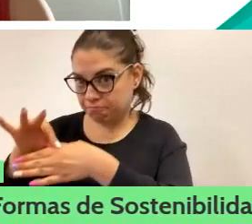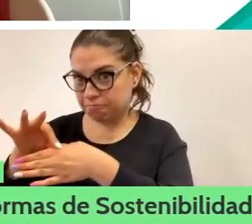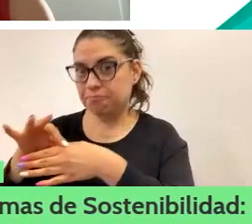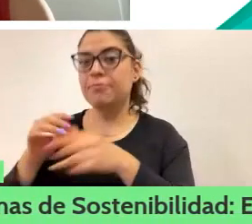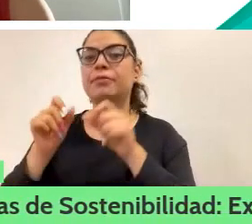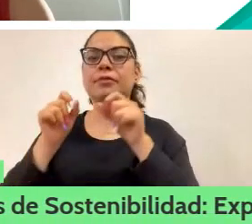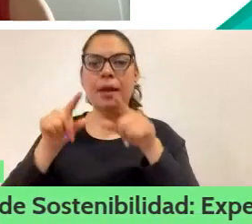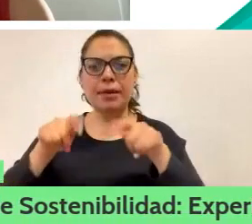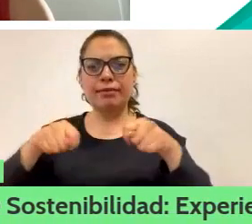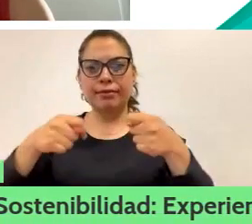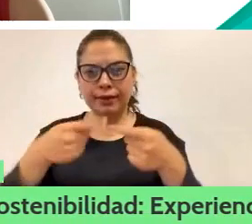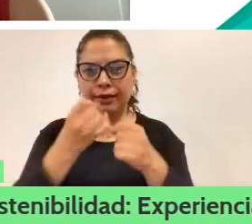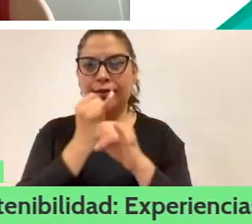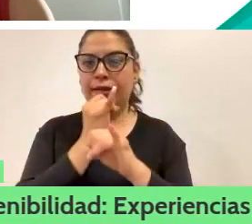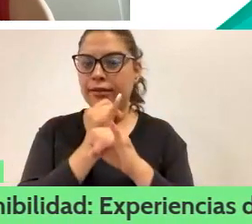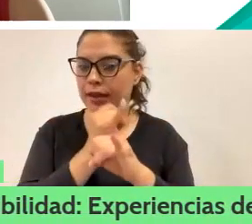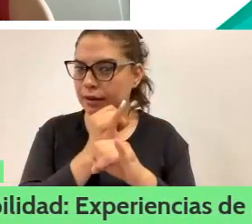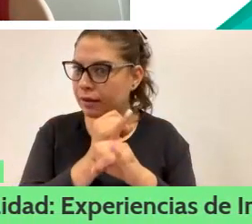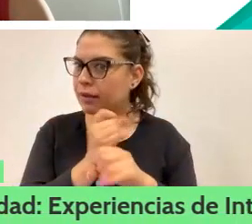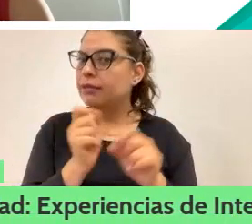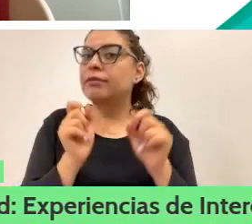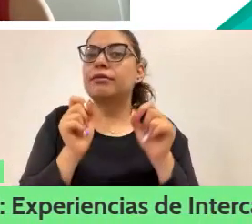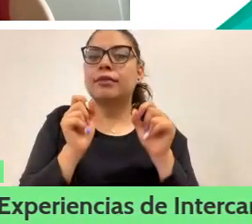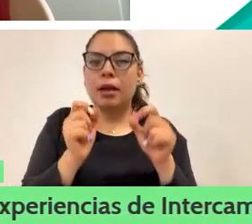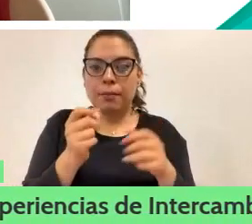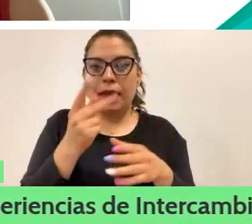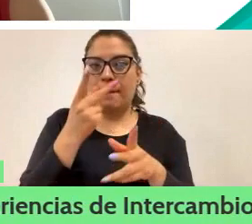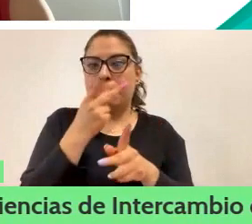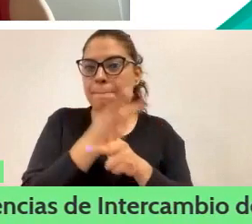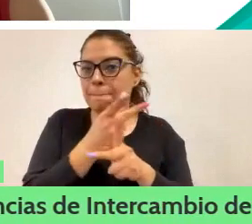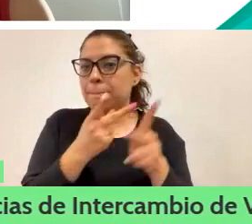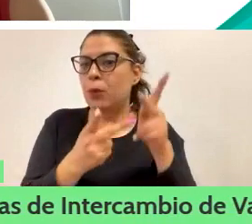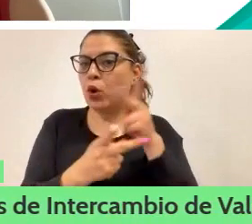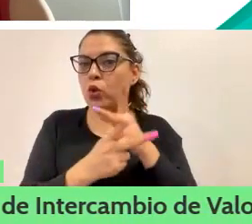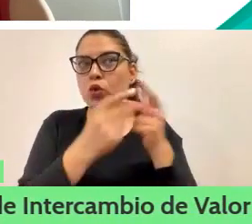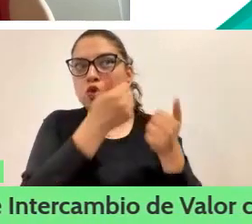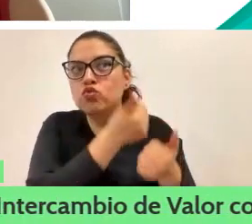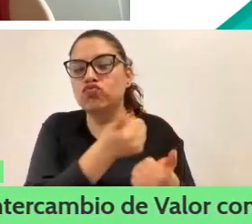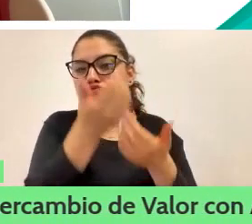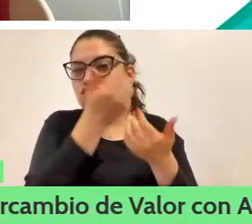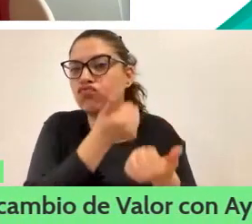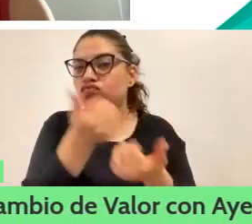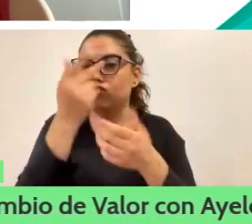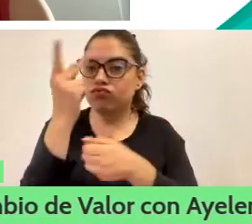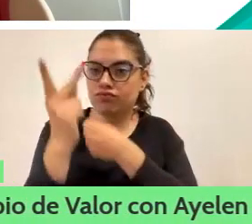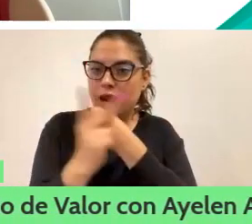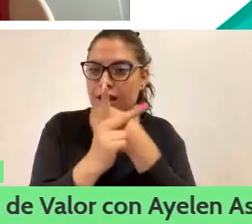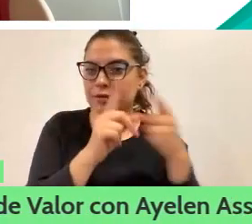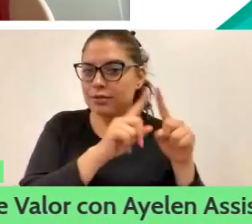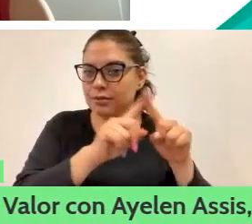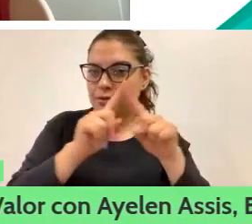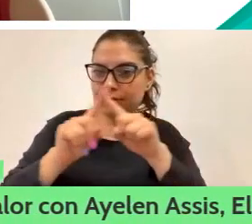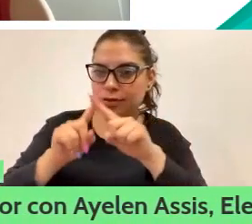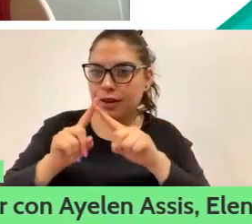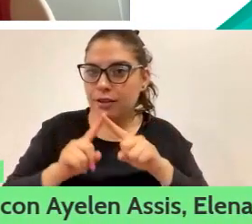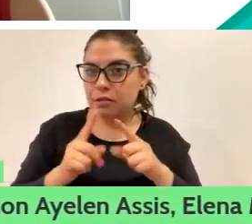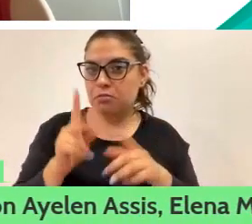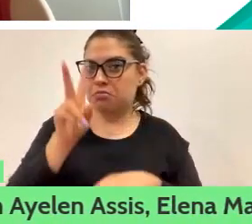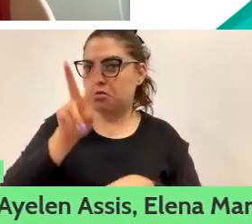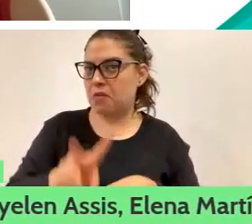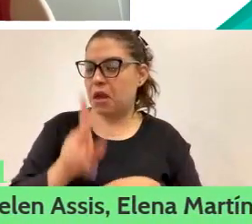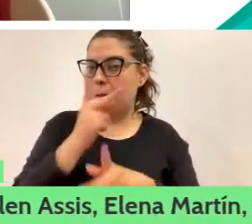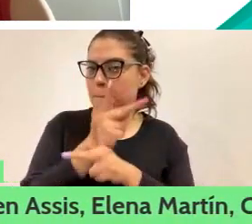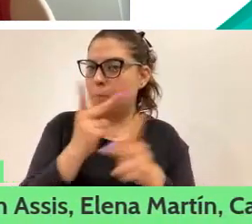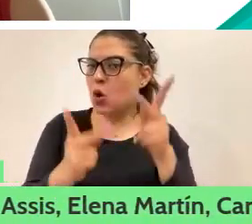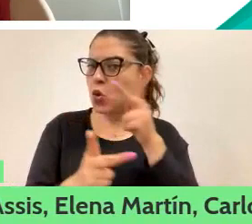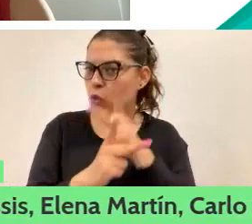internacional también exportamos muchos productos y estos productos son de comercio justo, que al final lo que son es productos de muy buena calidad